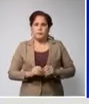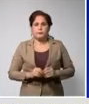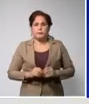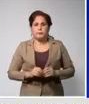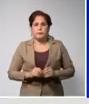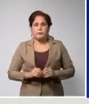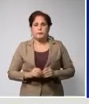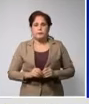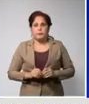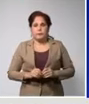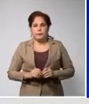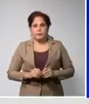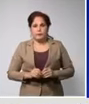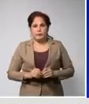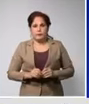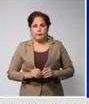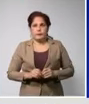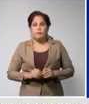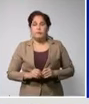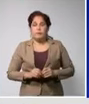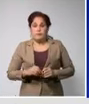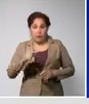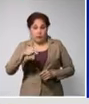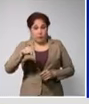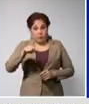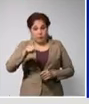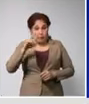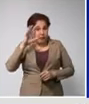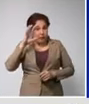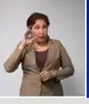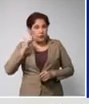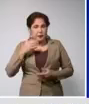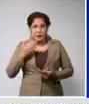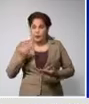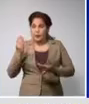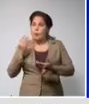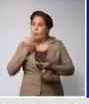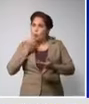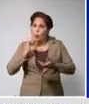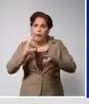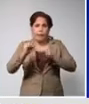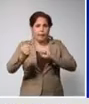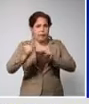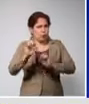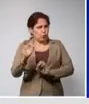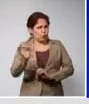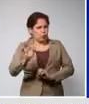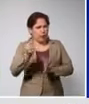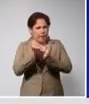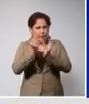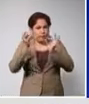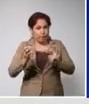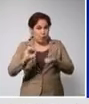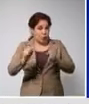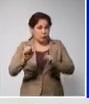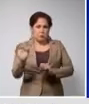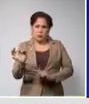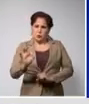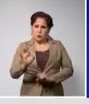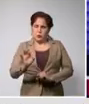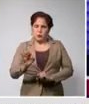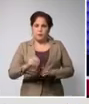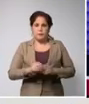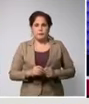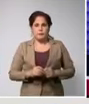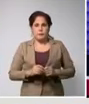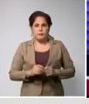comportamiento, pues estará evidenciando un control todavía no consolidado de la pandemia. El